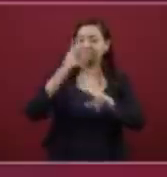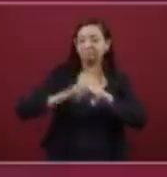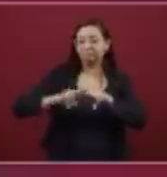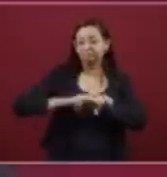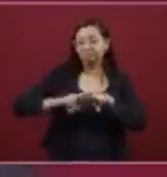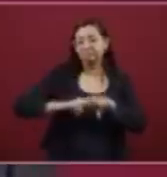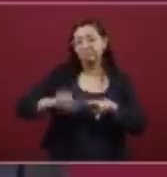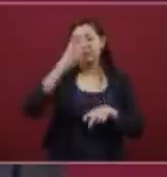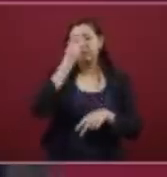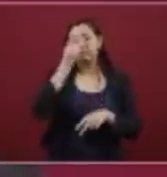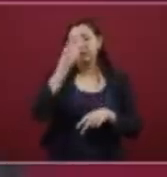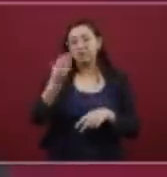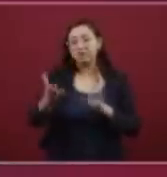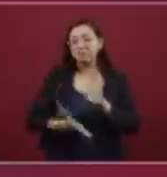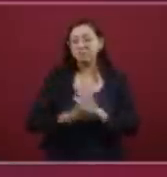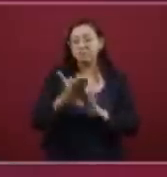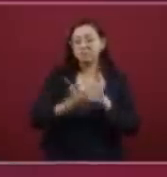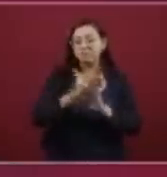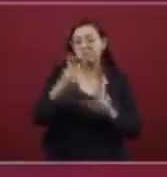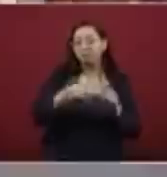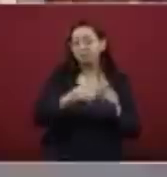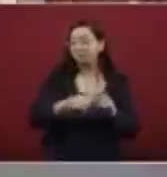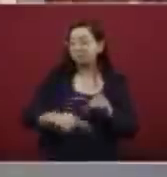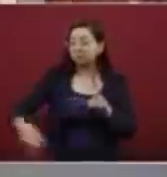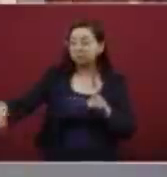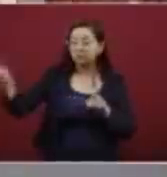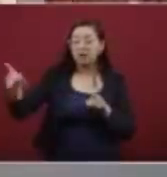Tren Maya. La construcción del Tren Maya